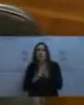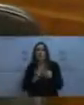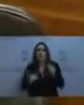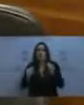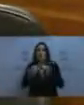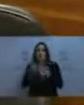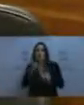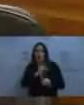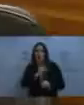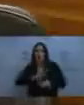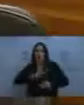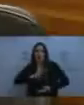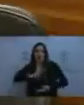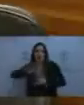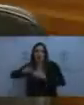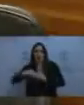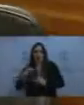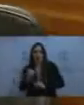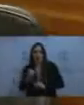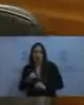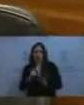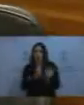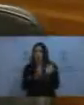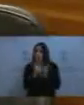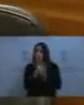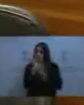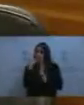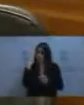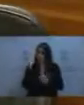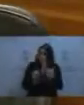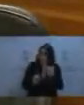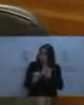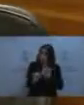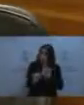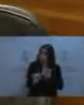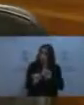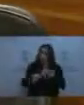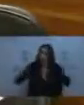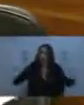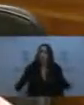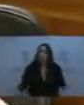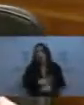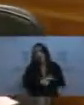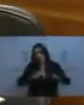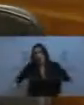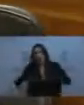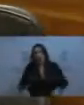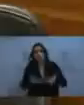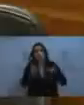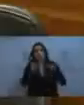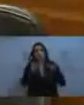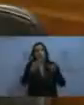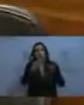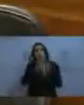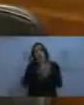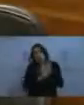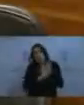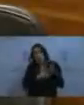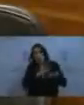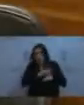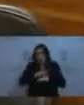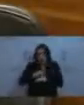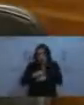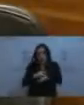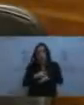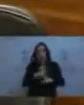mérito y capacidad. Y a partir de abril del año pasado se impulsaron por parte del Gobierno unas instrucciones donde se fijan